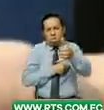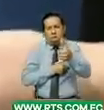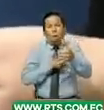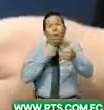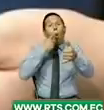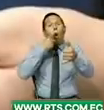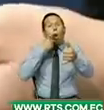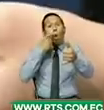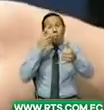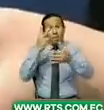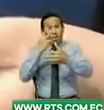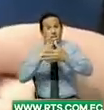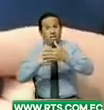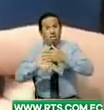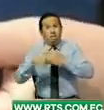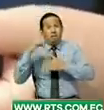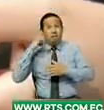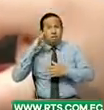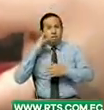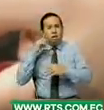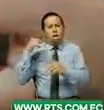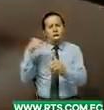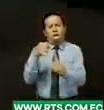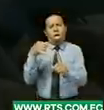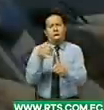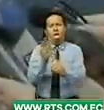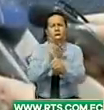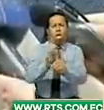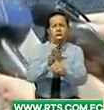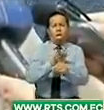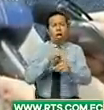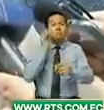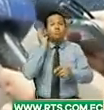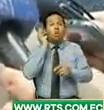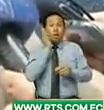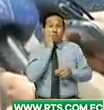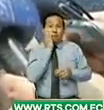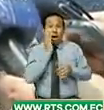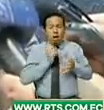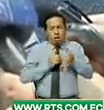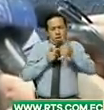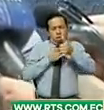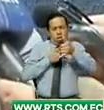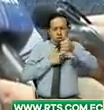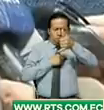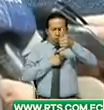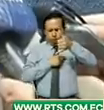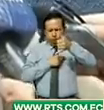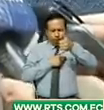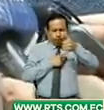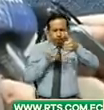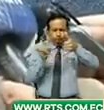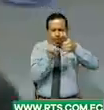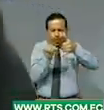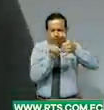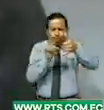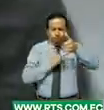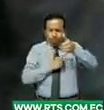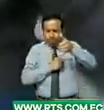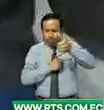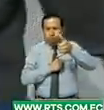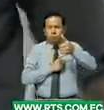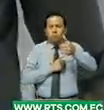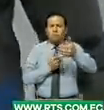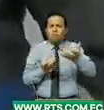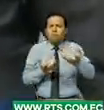con su teléfono celular esta serie de hechos. Filmaba ella la violación de su propia hija de 11 años en todos